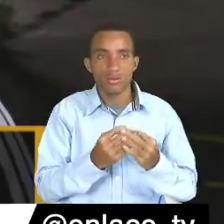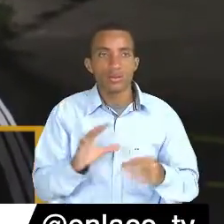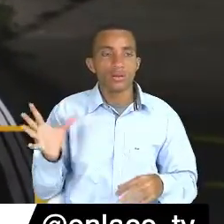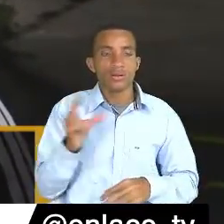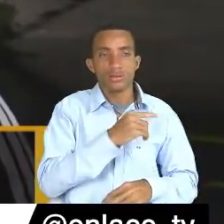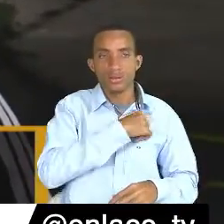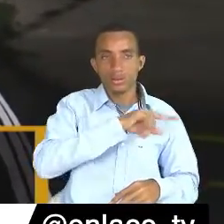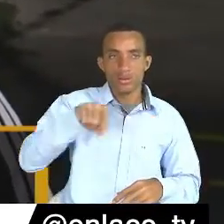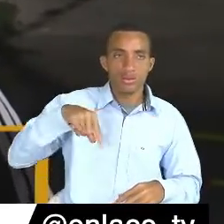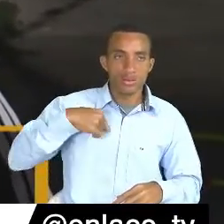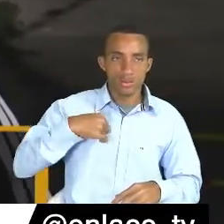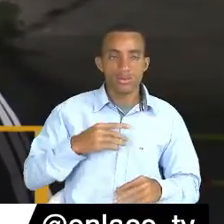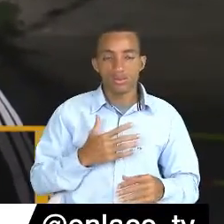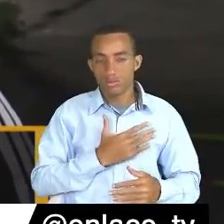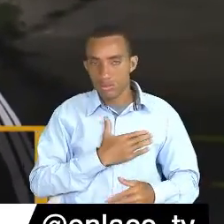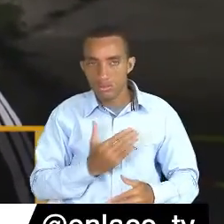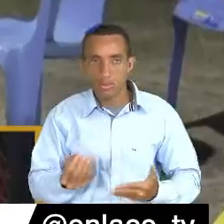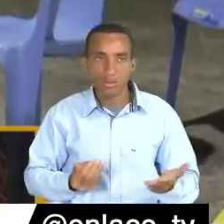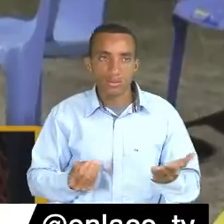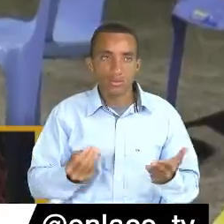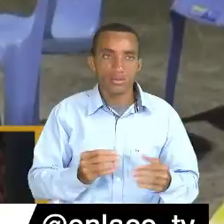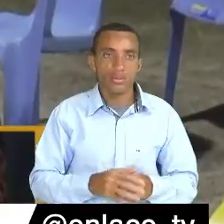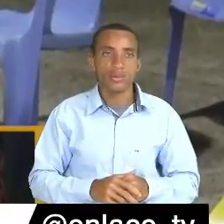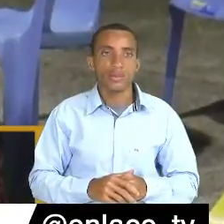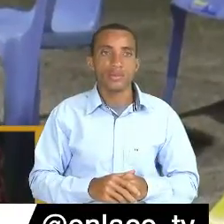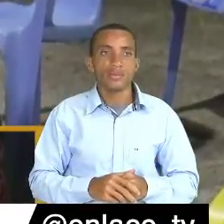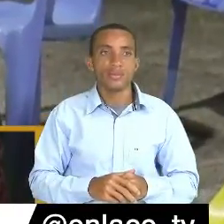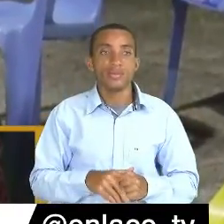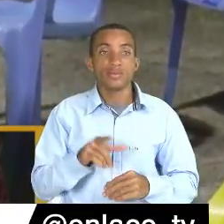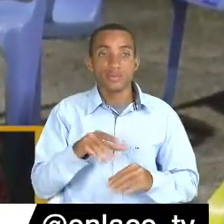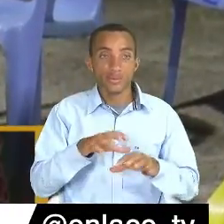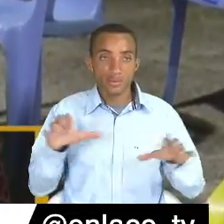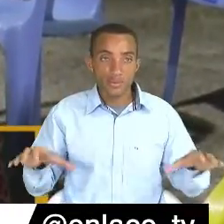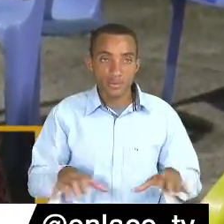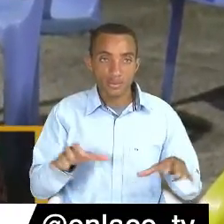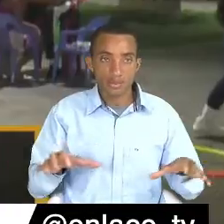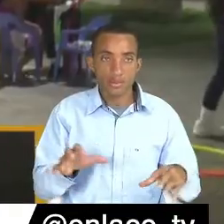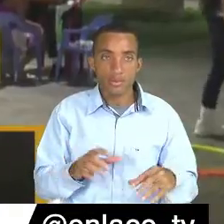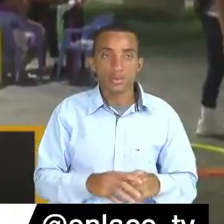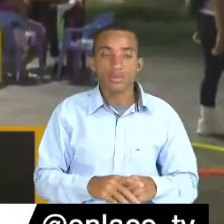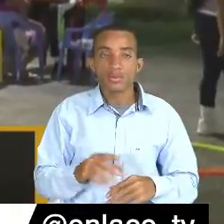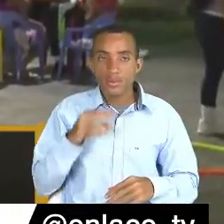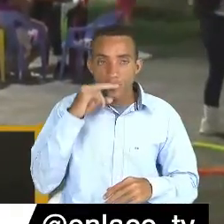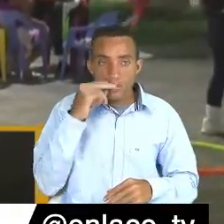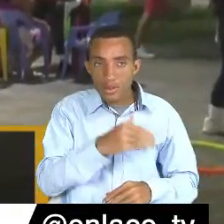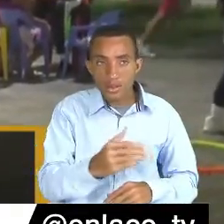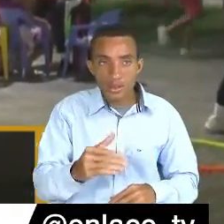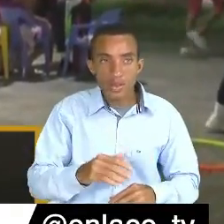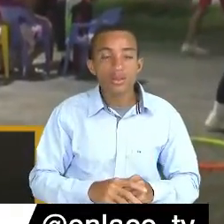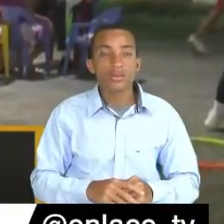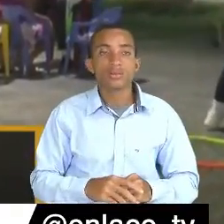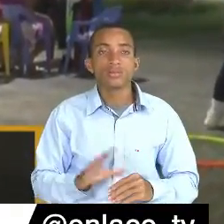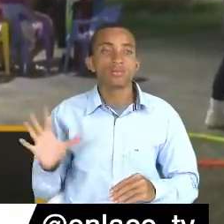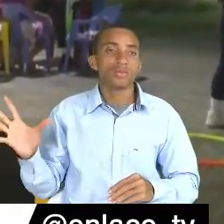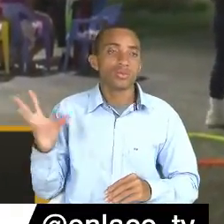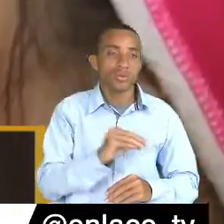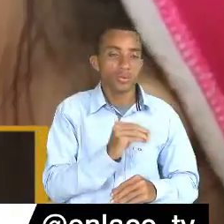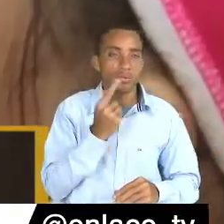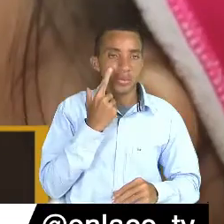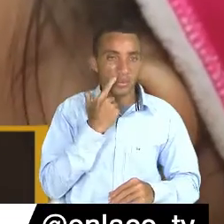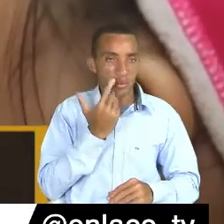pues brindarles el servicio excelente. Esa actividad donde los protagonistas son nuestros niños se desarrolla mientras los padres de los mismos